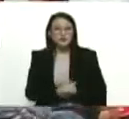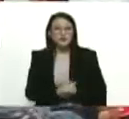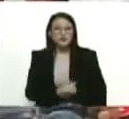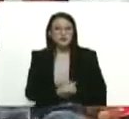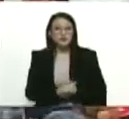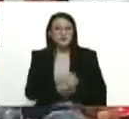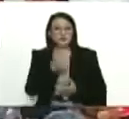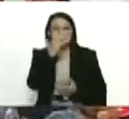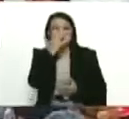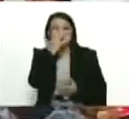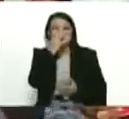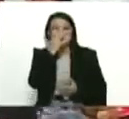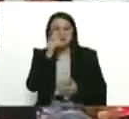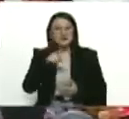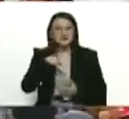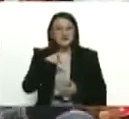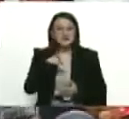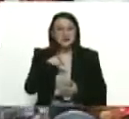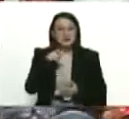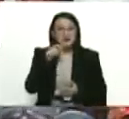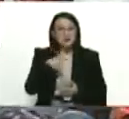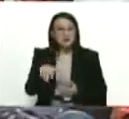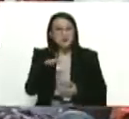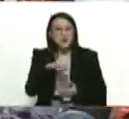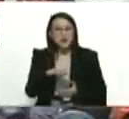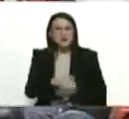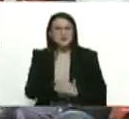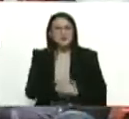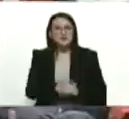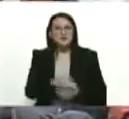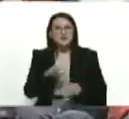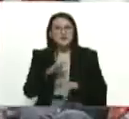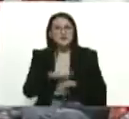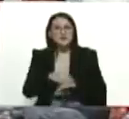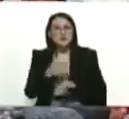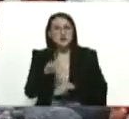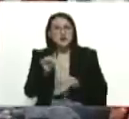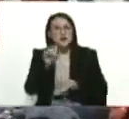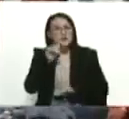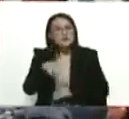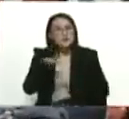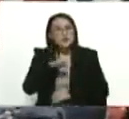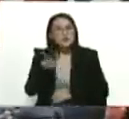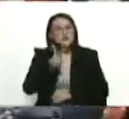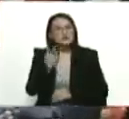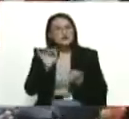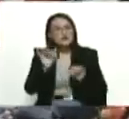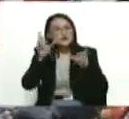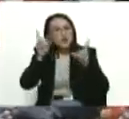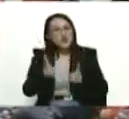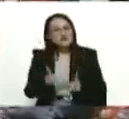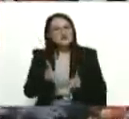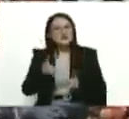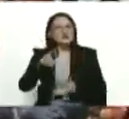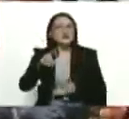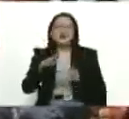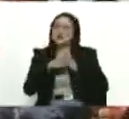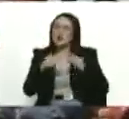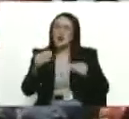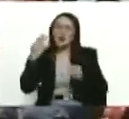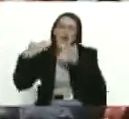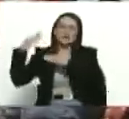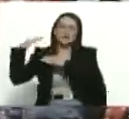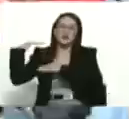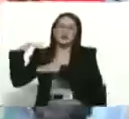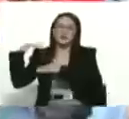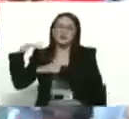Irresponsable, necesitas es pueblo para llegar a algo. Porque es el pueblo en Venezuela quien decide desde hace tiempo. Desde